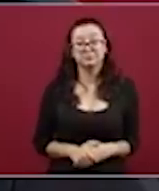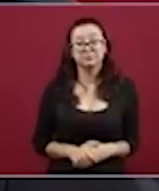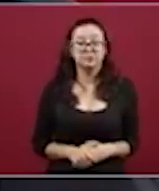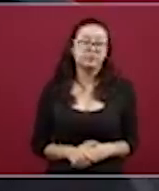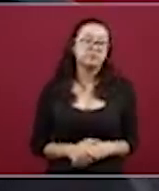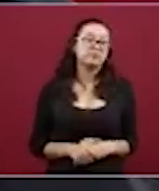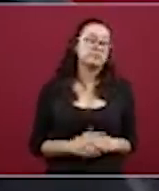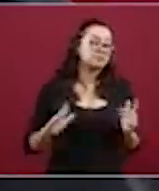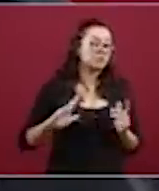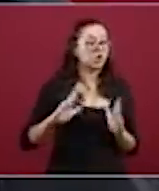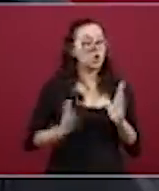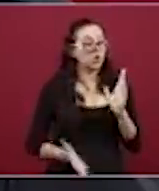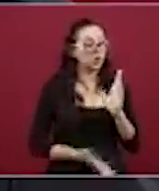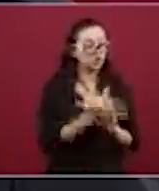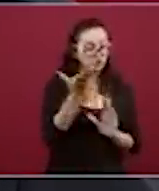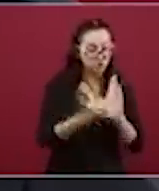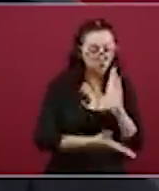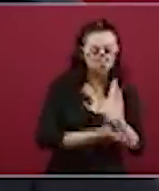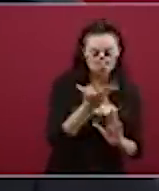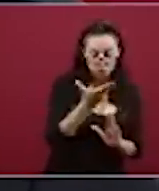es la construcción, sino